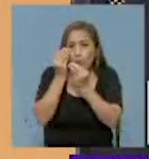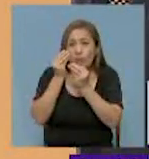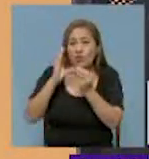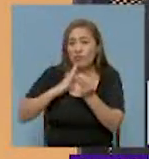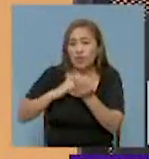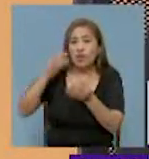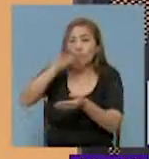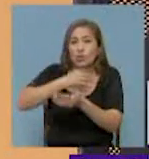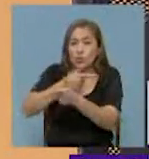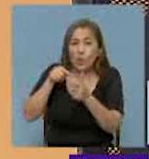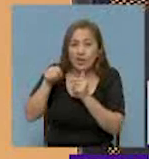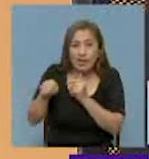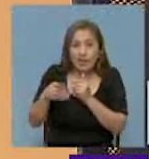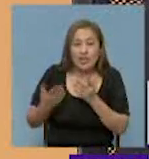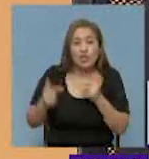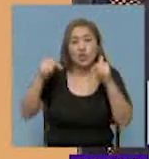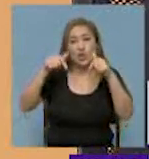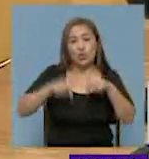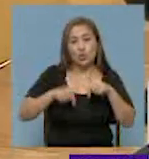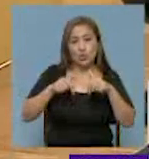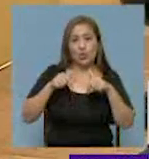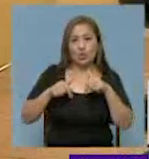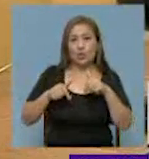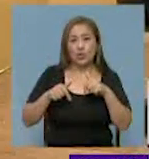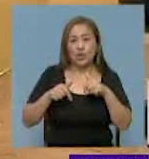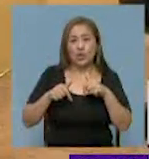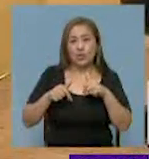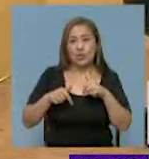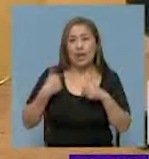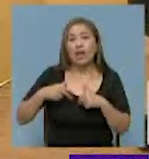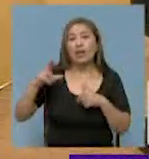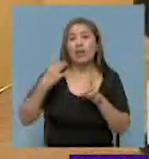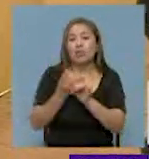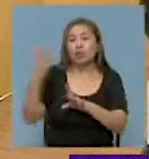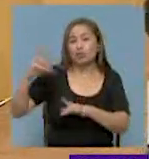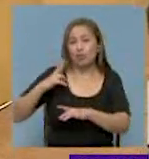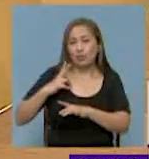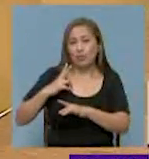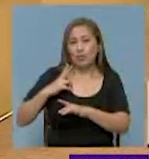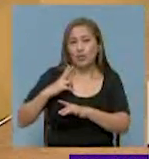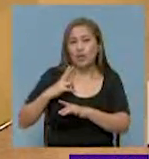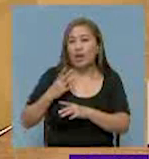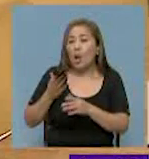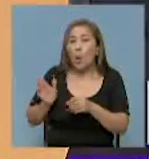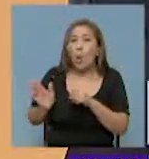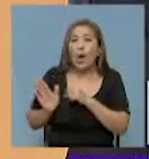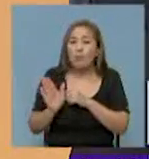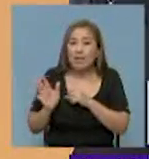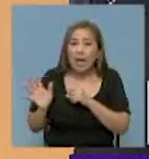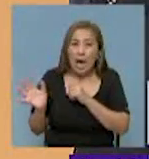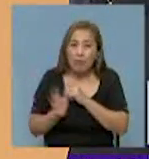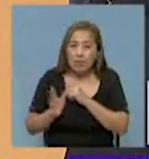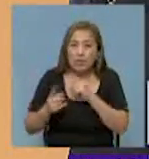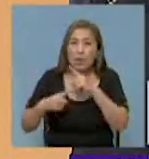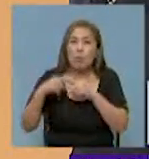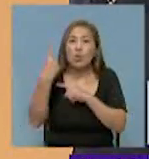de hecho hoy haremos la edición de dos que son pedales e intimó por 24 horas